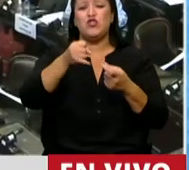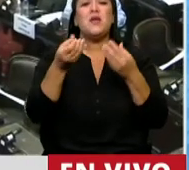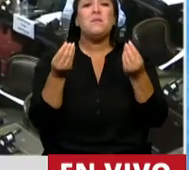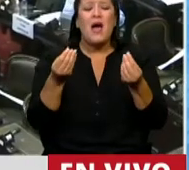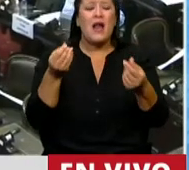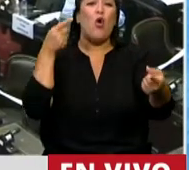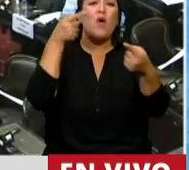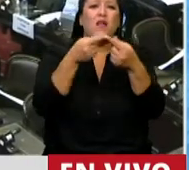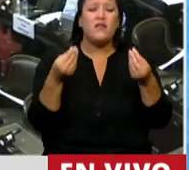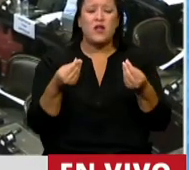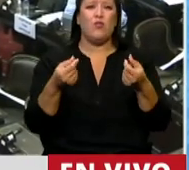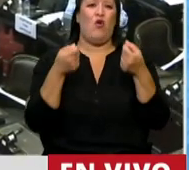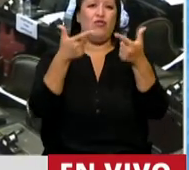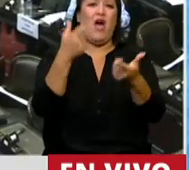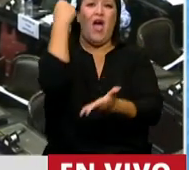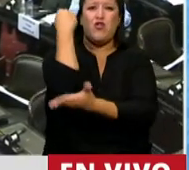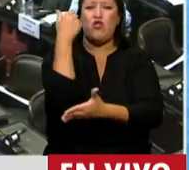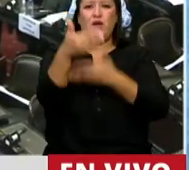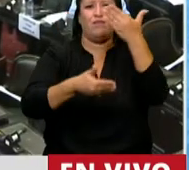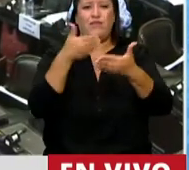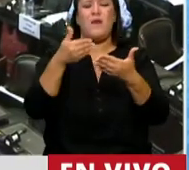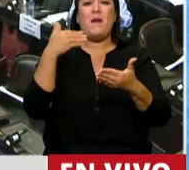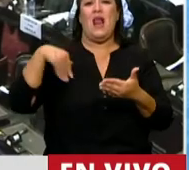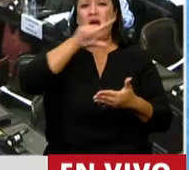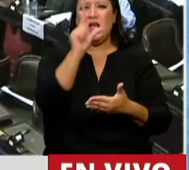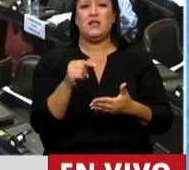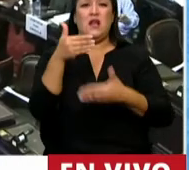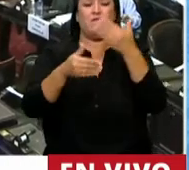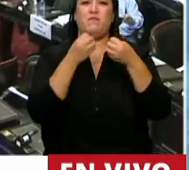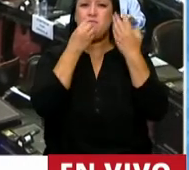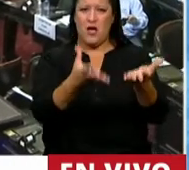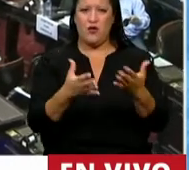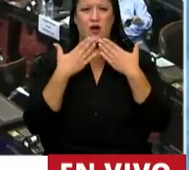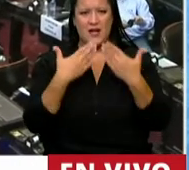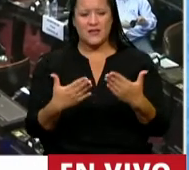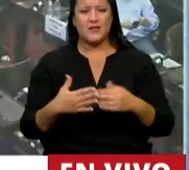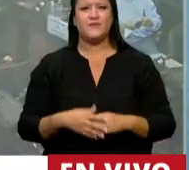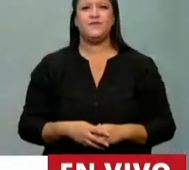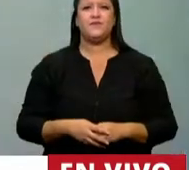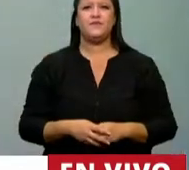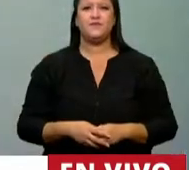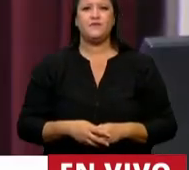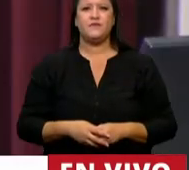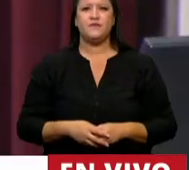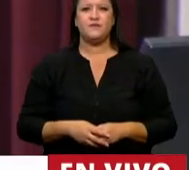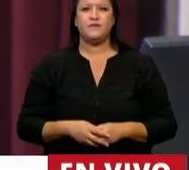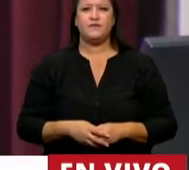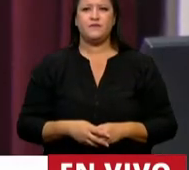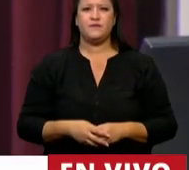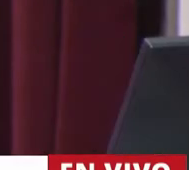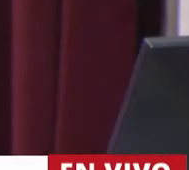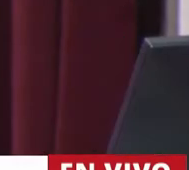contribuyendo a la economía y al progreso nacional. Muchas gracias, presidente. Gracias, diputado Gutiérrez. Voy a pedir